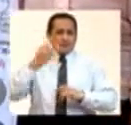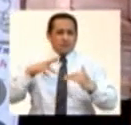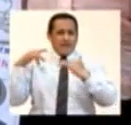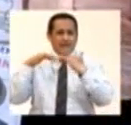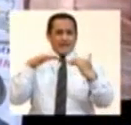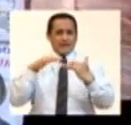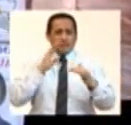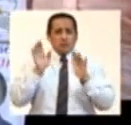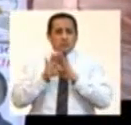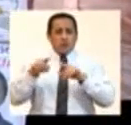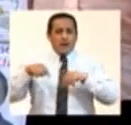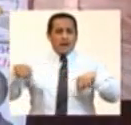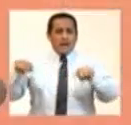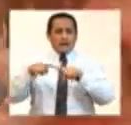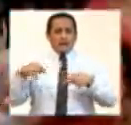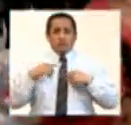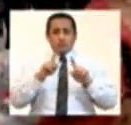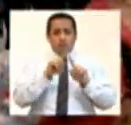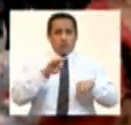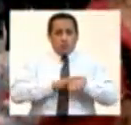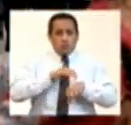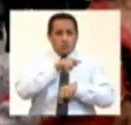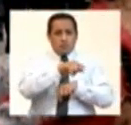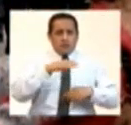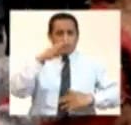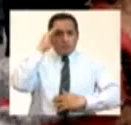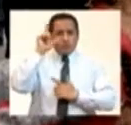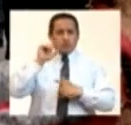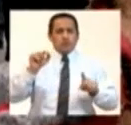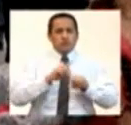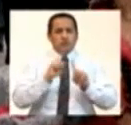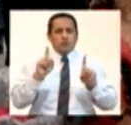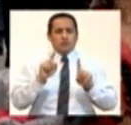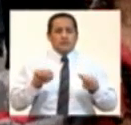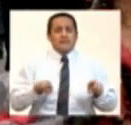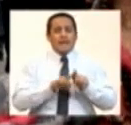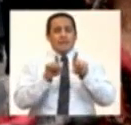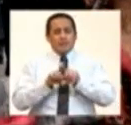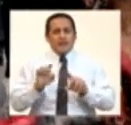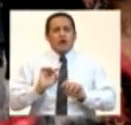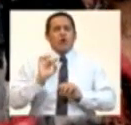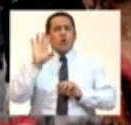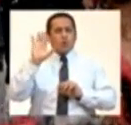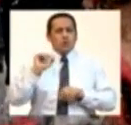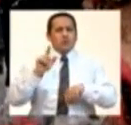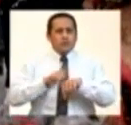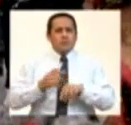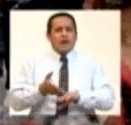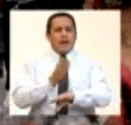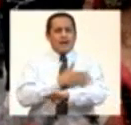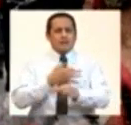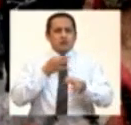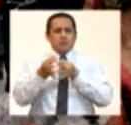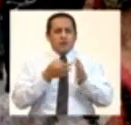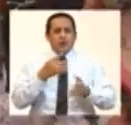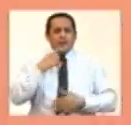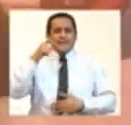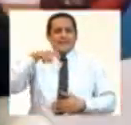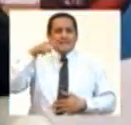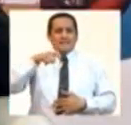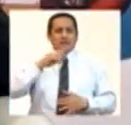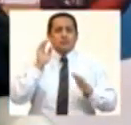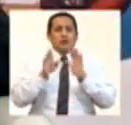guerra que ellas no iniciaron. Por eso en otras ocasiones he hablado de